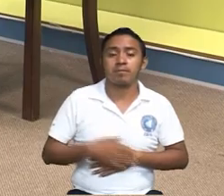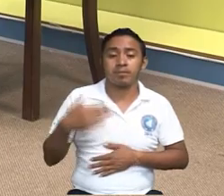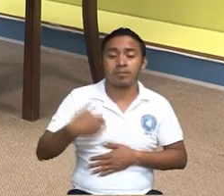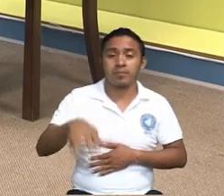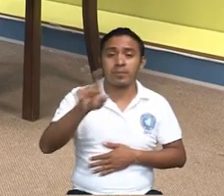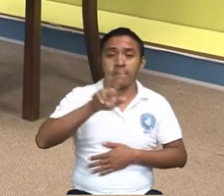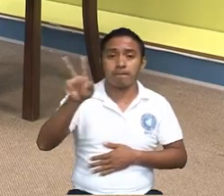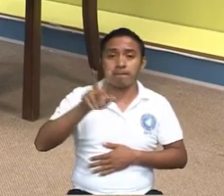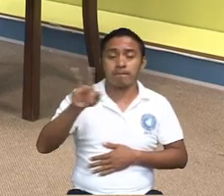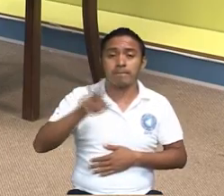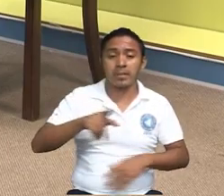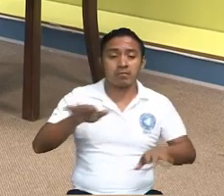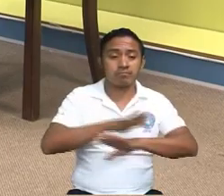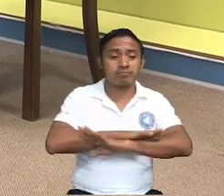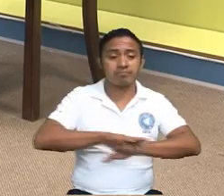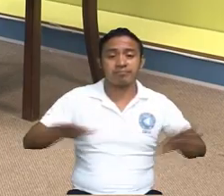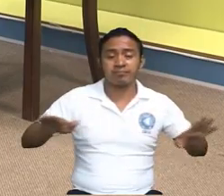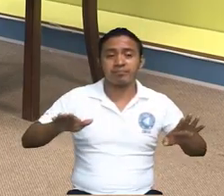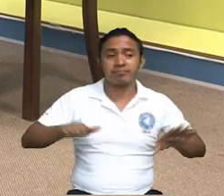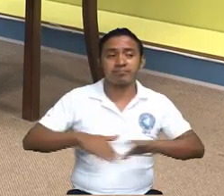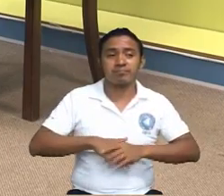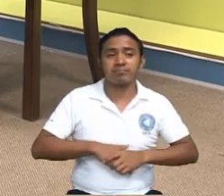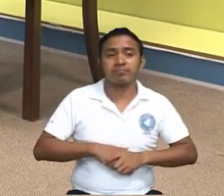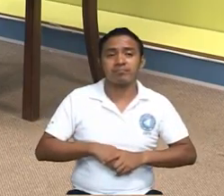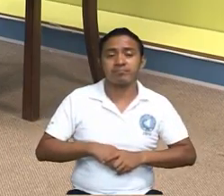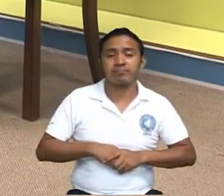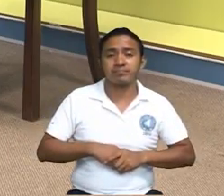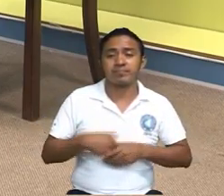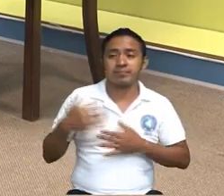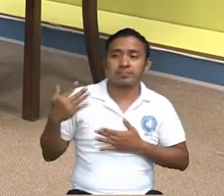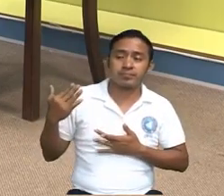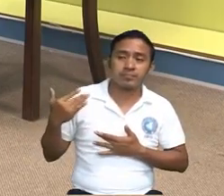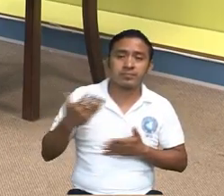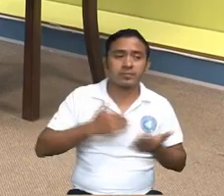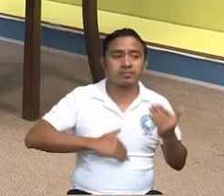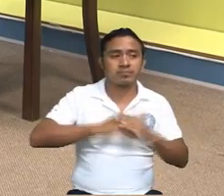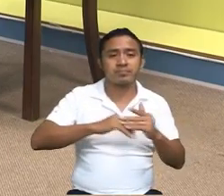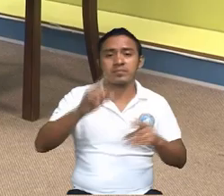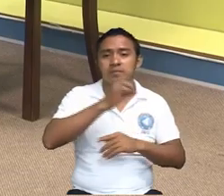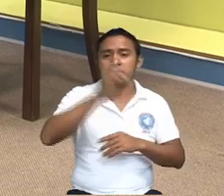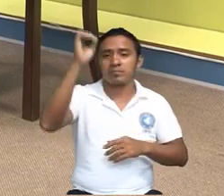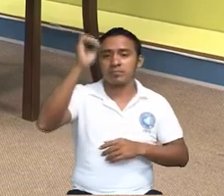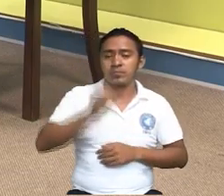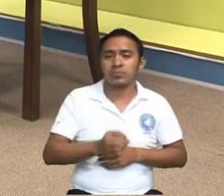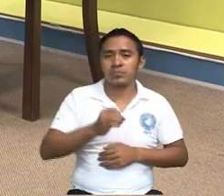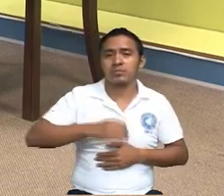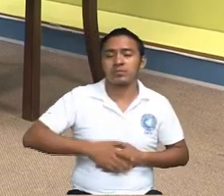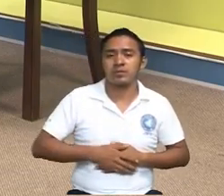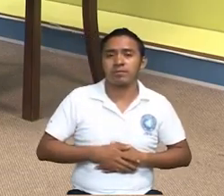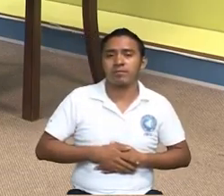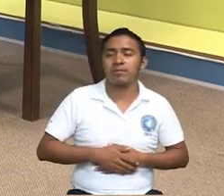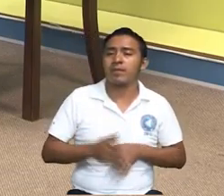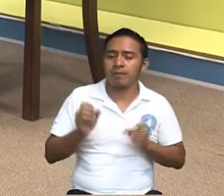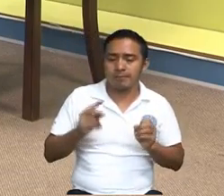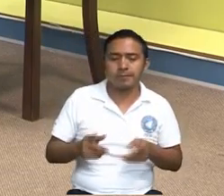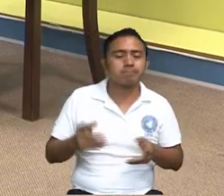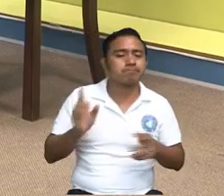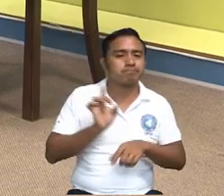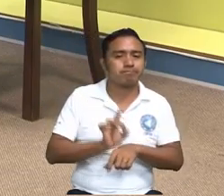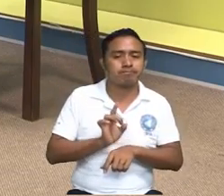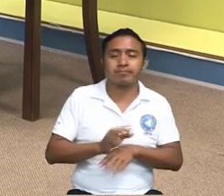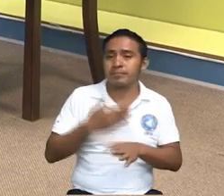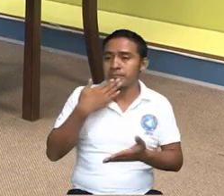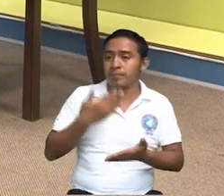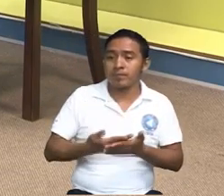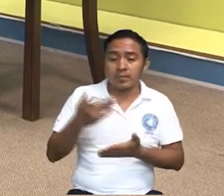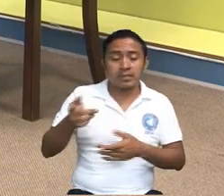viernes, ¿verdad? El viernes es el último este día. Viernes, ¿verdad? Esperamos alcanzar el 100% de la meta programada. Ok, doctor, le agradecemos